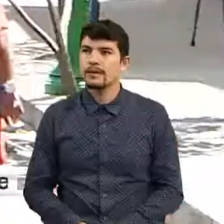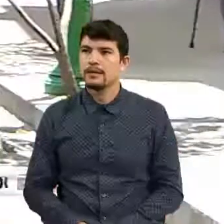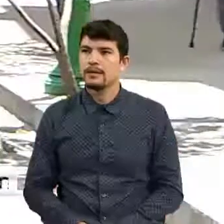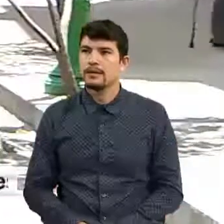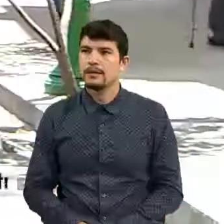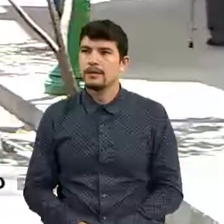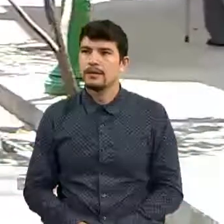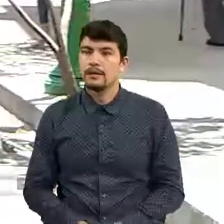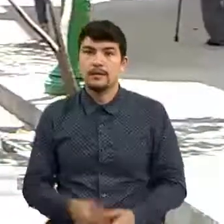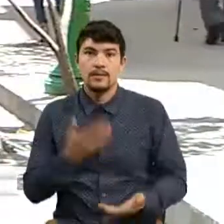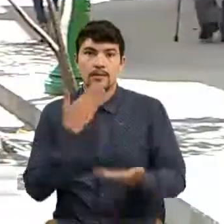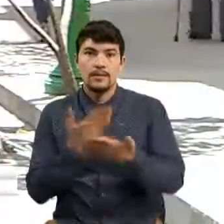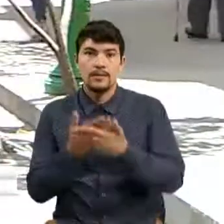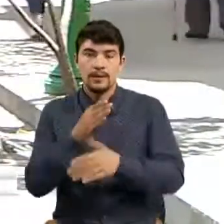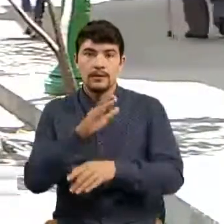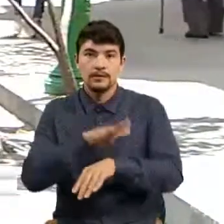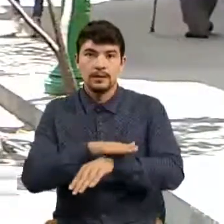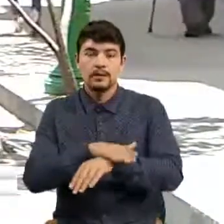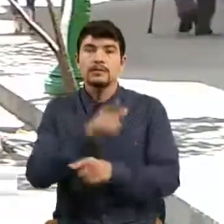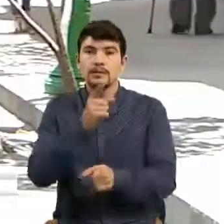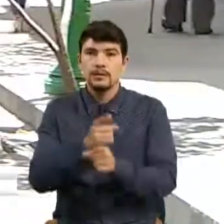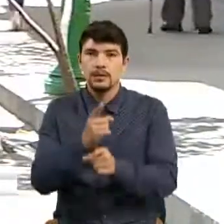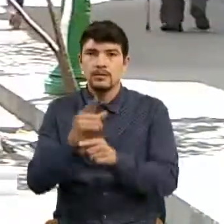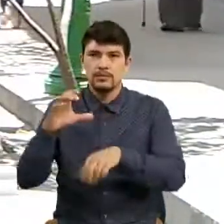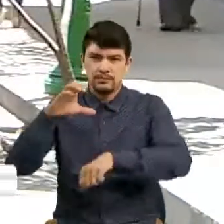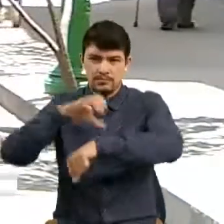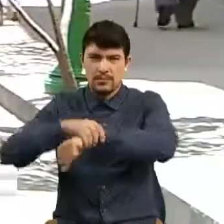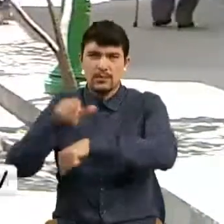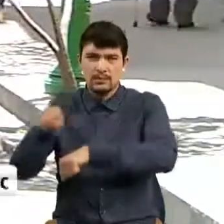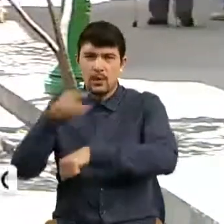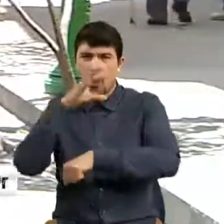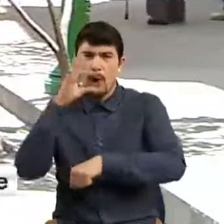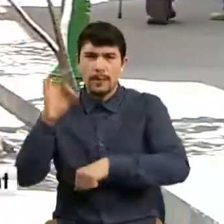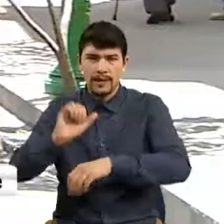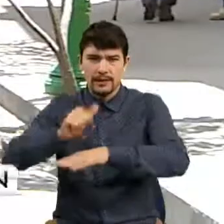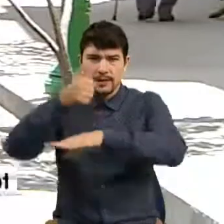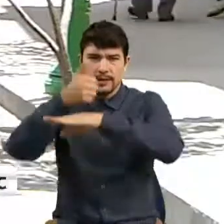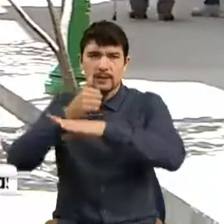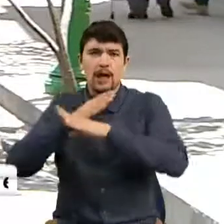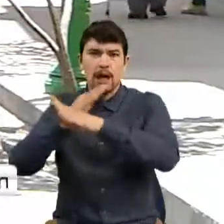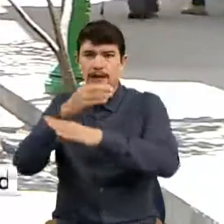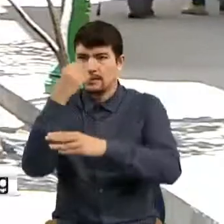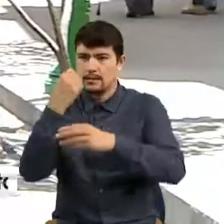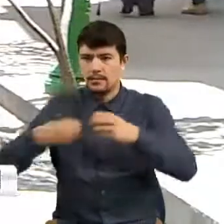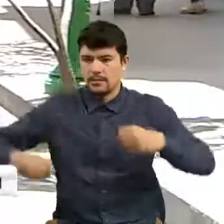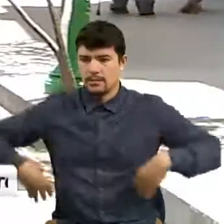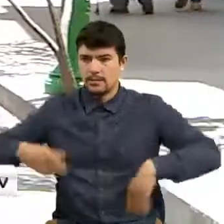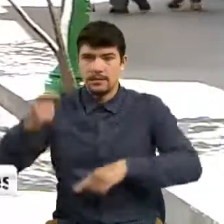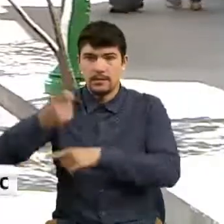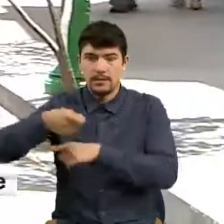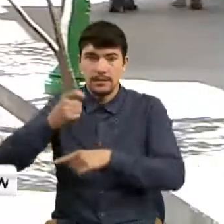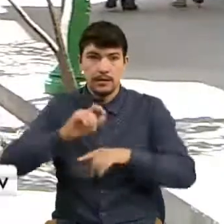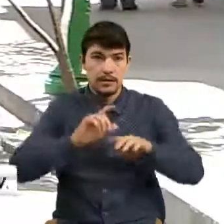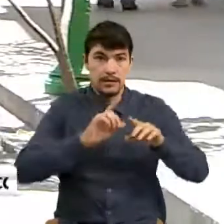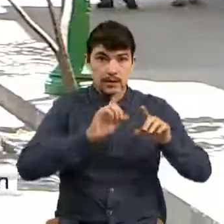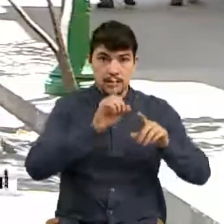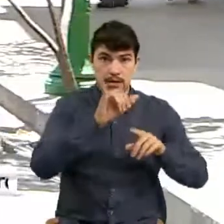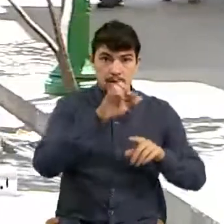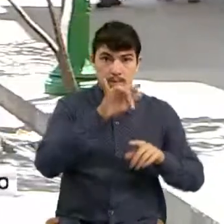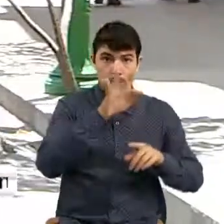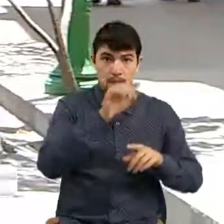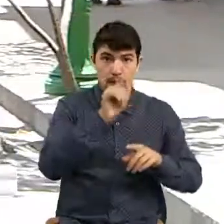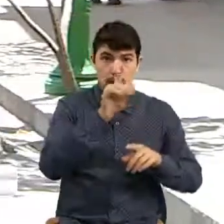Así es, muy buenas tardes. Pues frente a la captura de Luis Gustavo Moreno, director anticorrupción de la Fiscalía, diputados en Norte de Santander opinaron frente a este